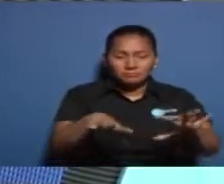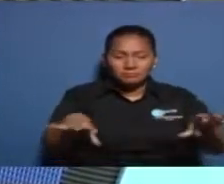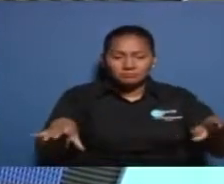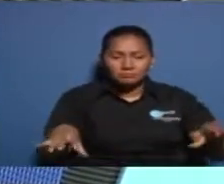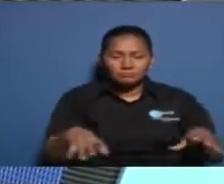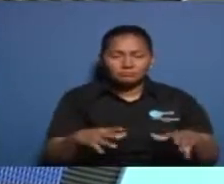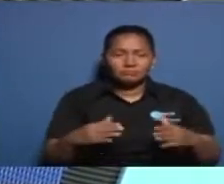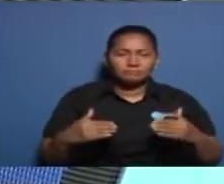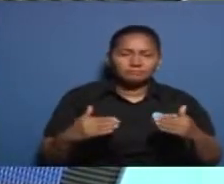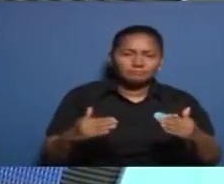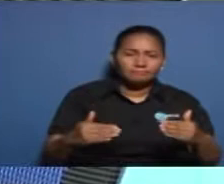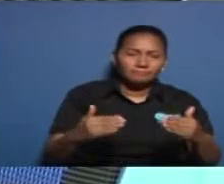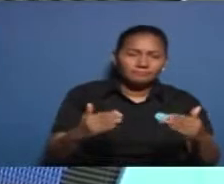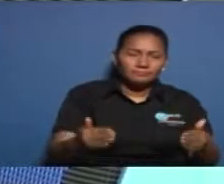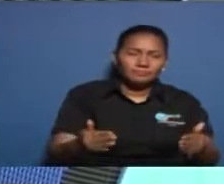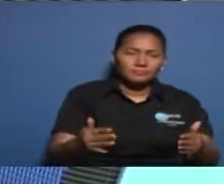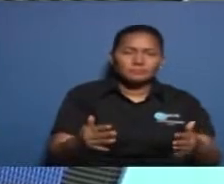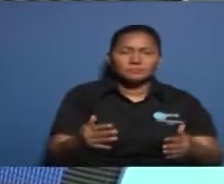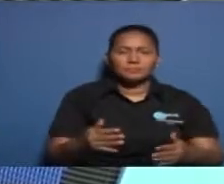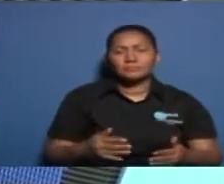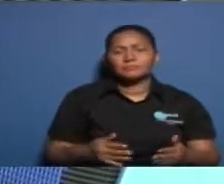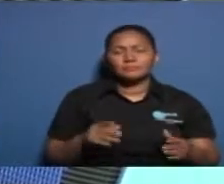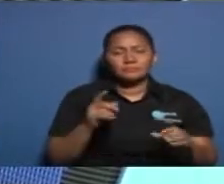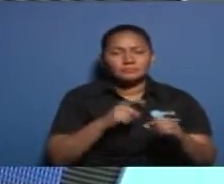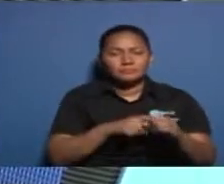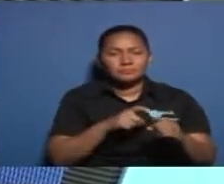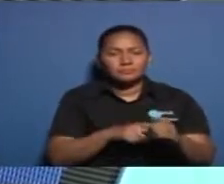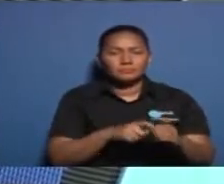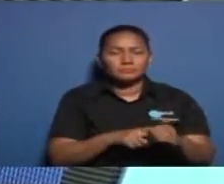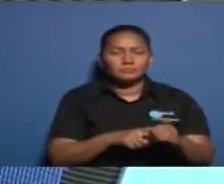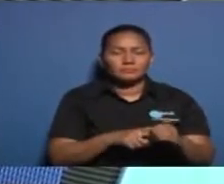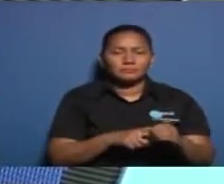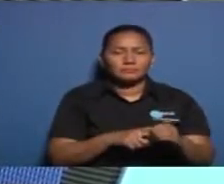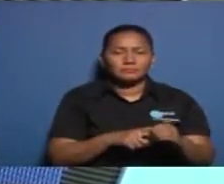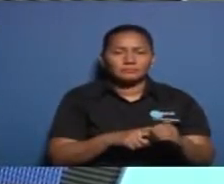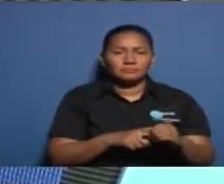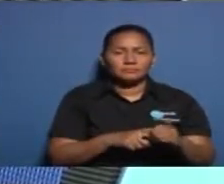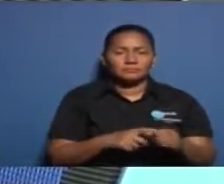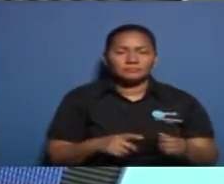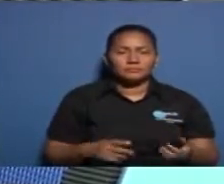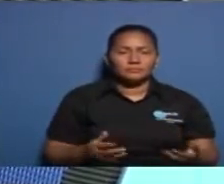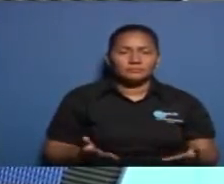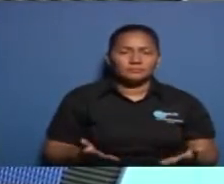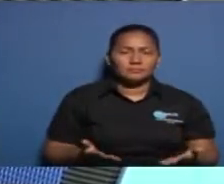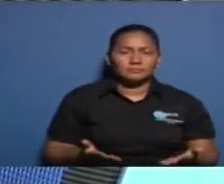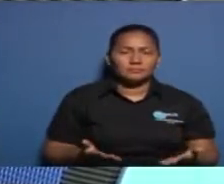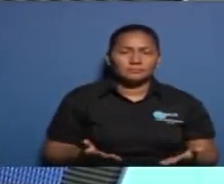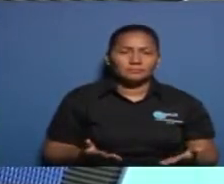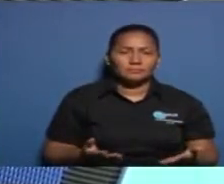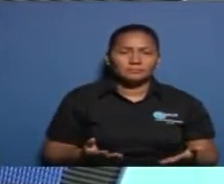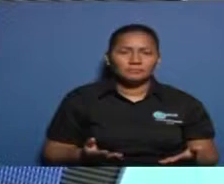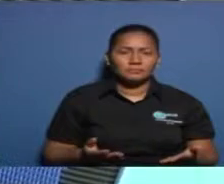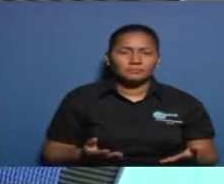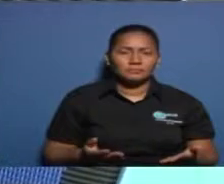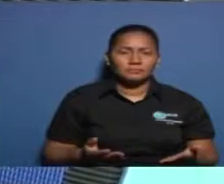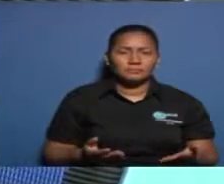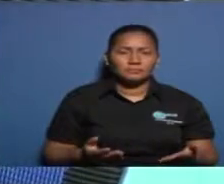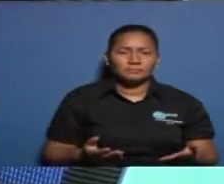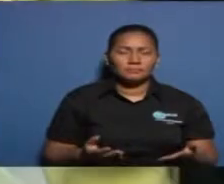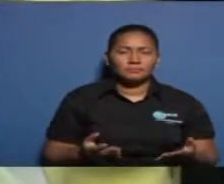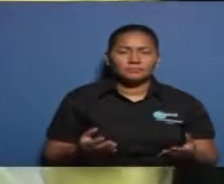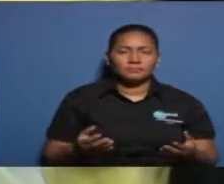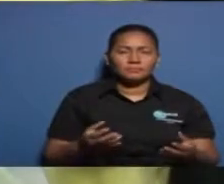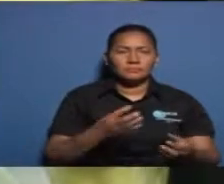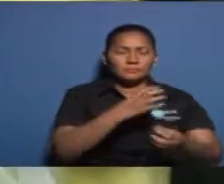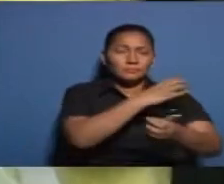un tema de relaciones de poder y cuando tú tienes el poder tú no quiere soltar el poder entonces ojo con eso el poder es lo más